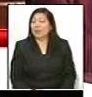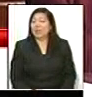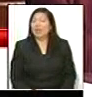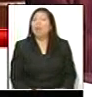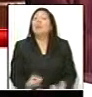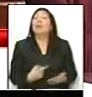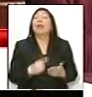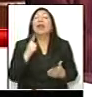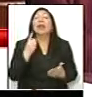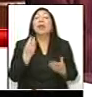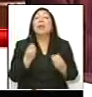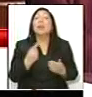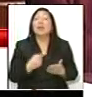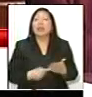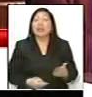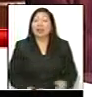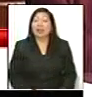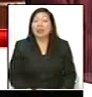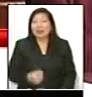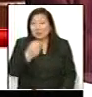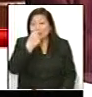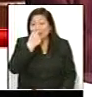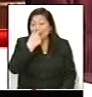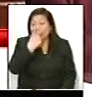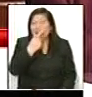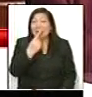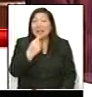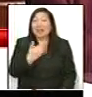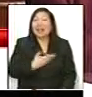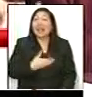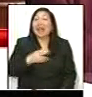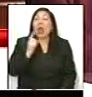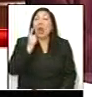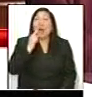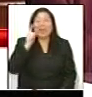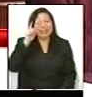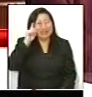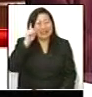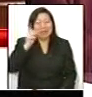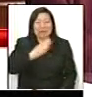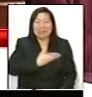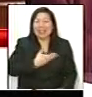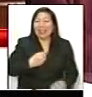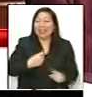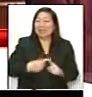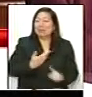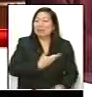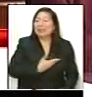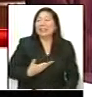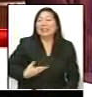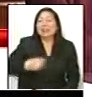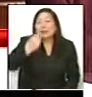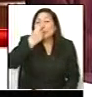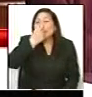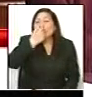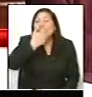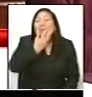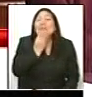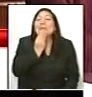¿por qué se cree eso? Lo creó Castilla en el año 56. Entonces, acá está la reforma. ¿Y quiénes forman parte de esa reforma?